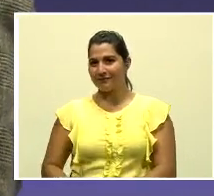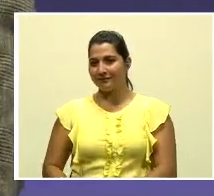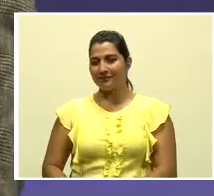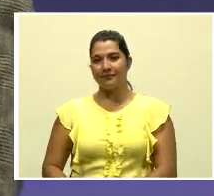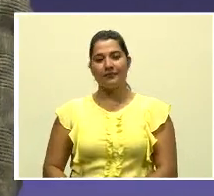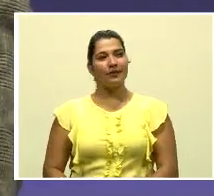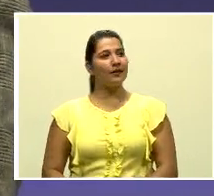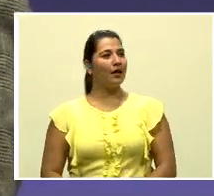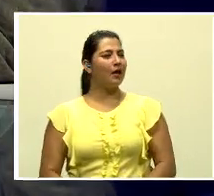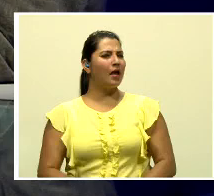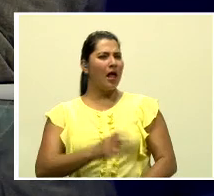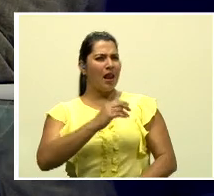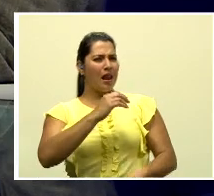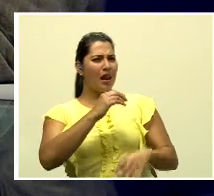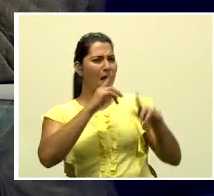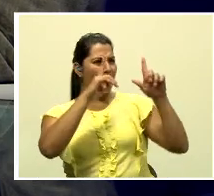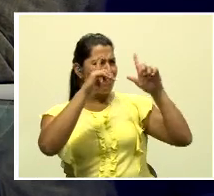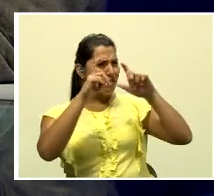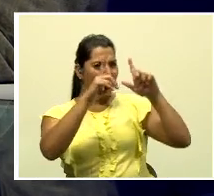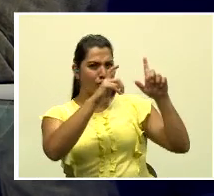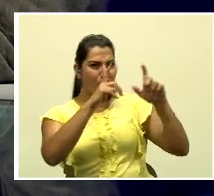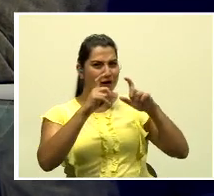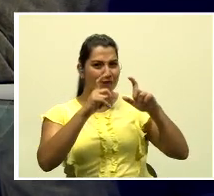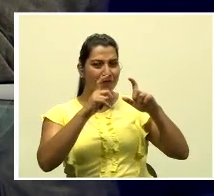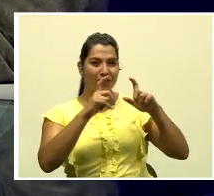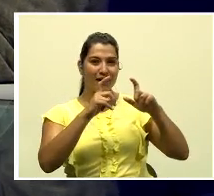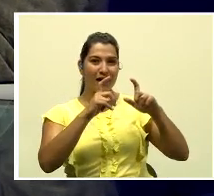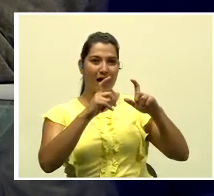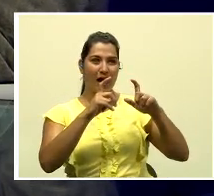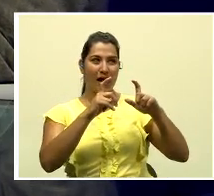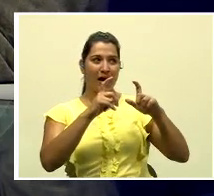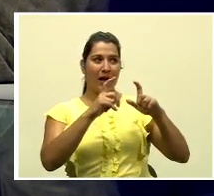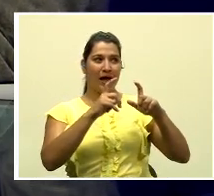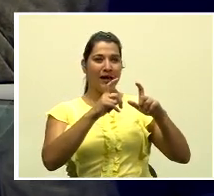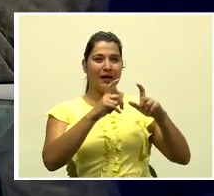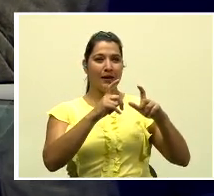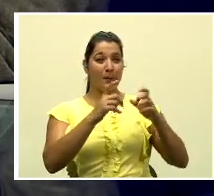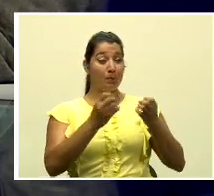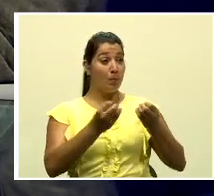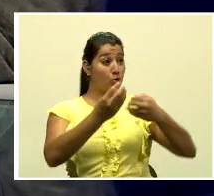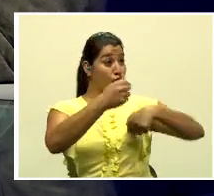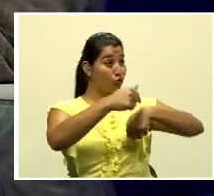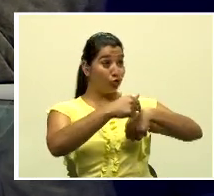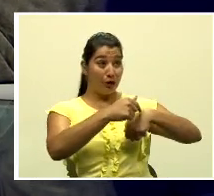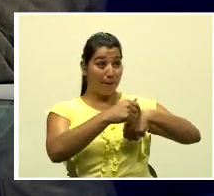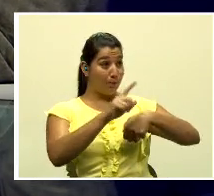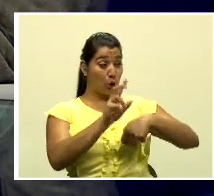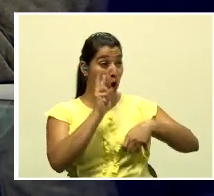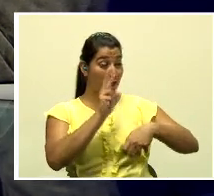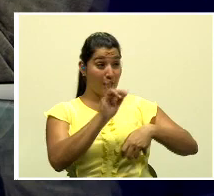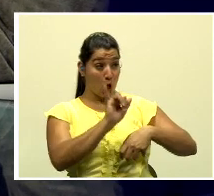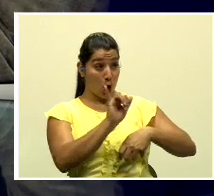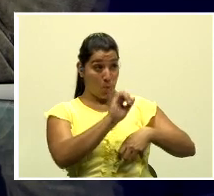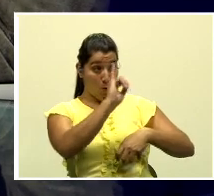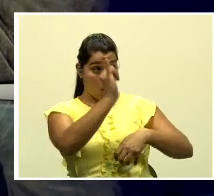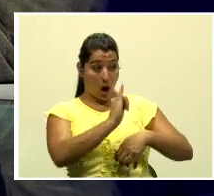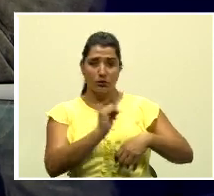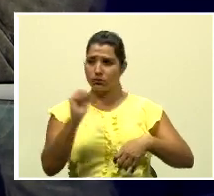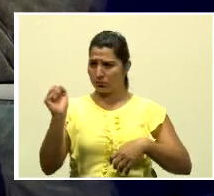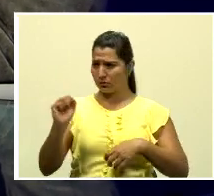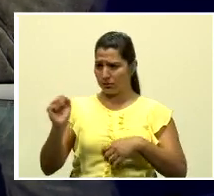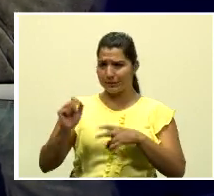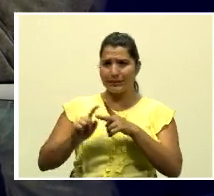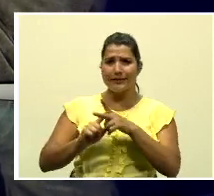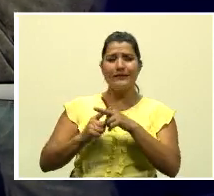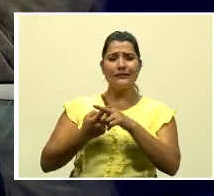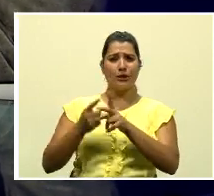polémicas. Demoró la fotografía en acceder al trono de las artes. Sí, incluso en el siglo XIX, Baudelaire, por ejemplo, el gran